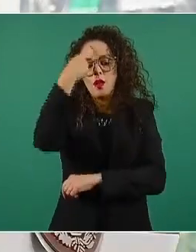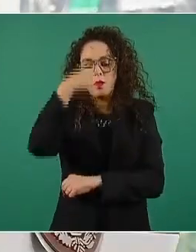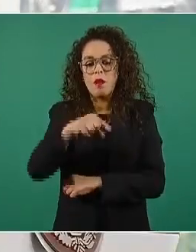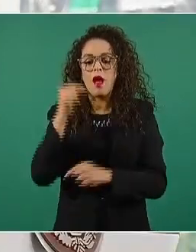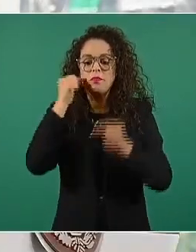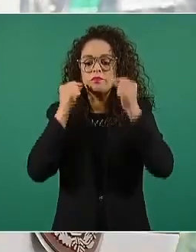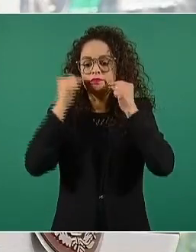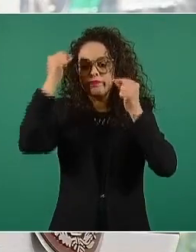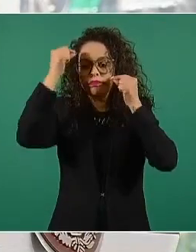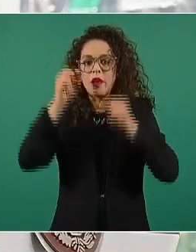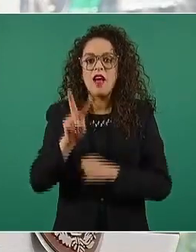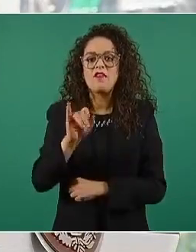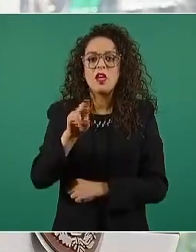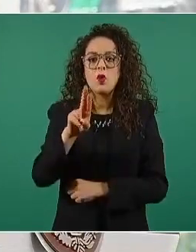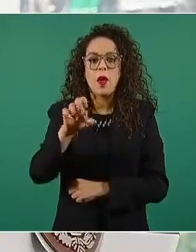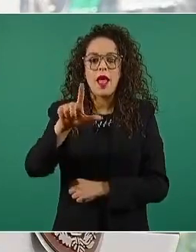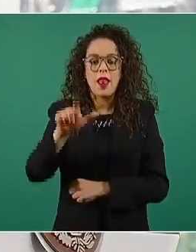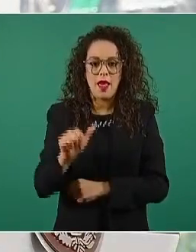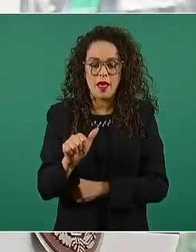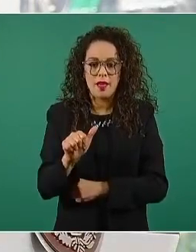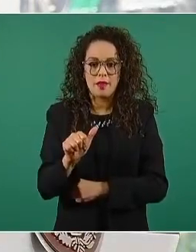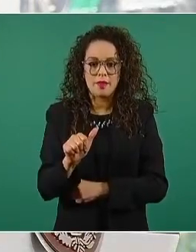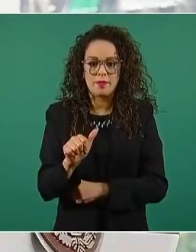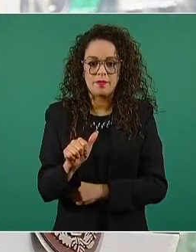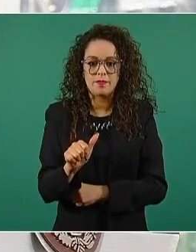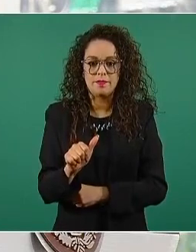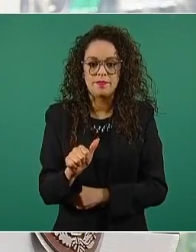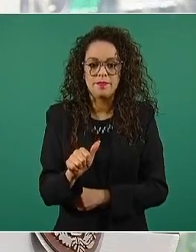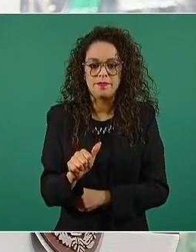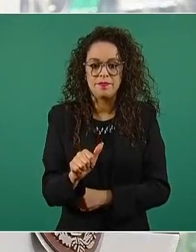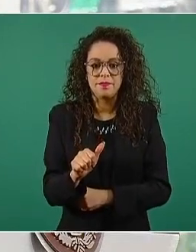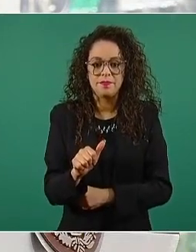que se descubre